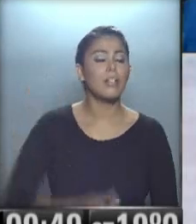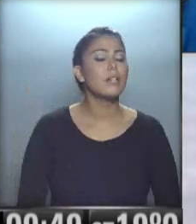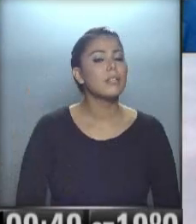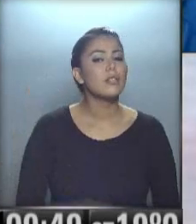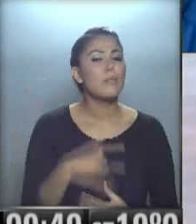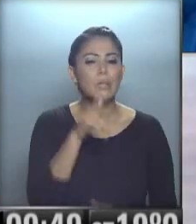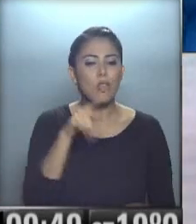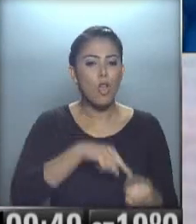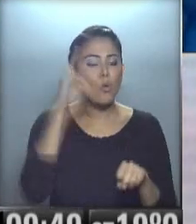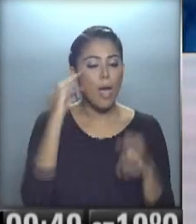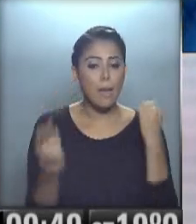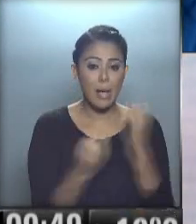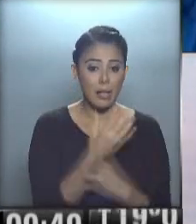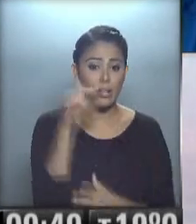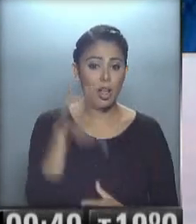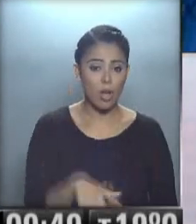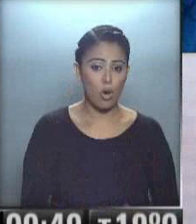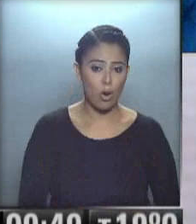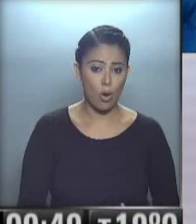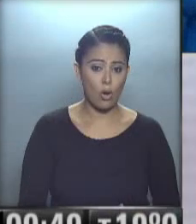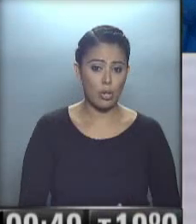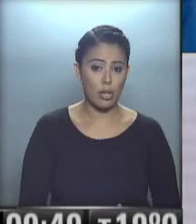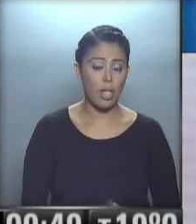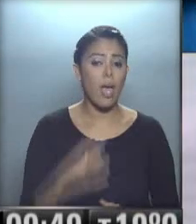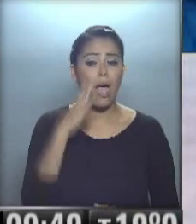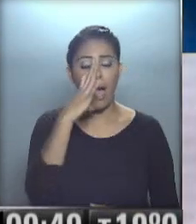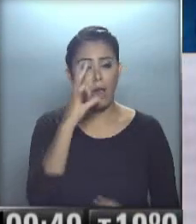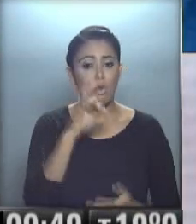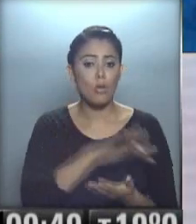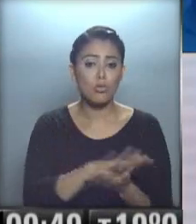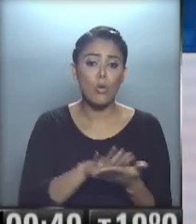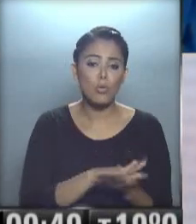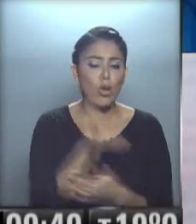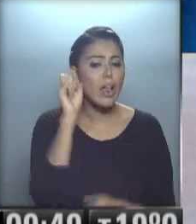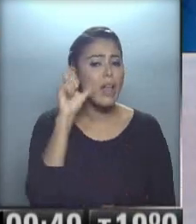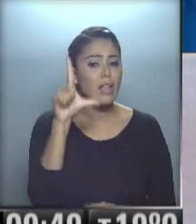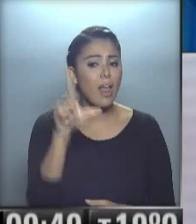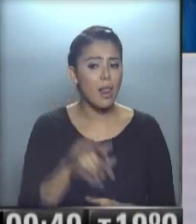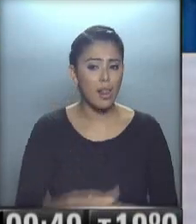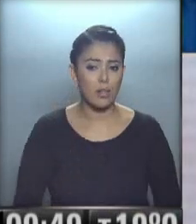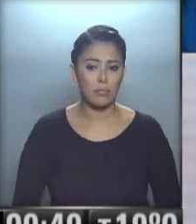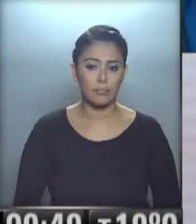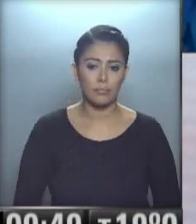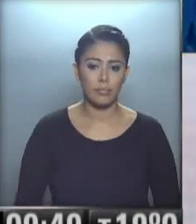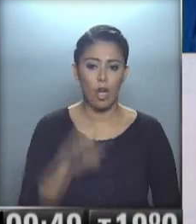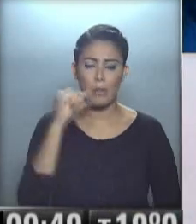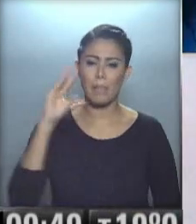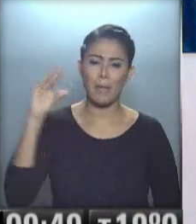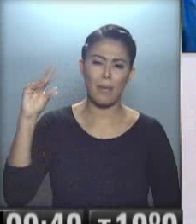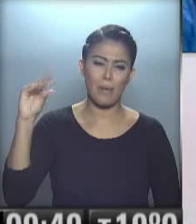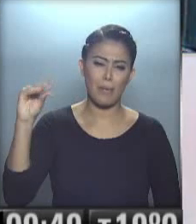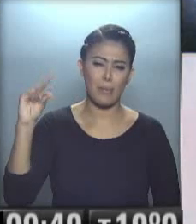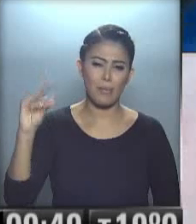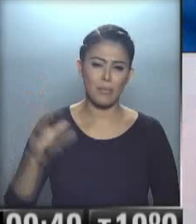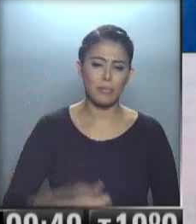Suponíamos que después de las 9 de la mañana de hoy iba a haber algún tipo de solución, Ariel. Necesitamos una ambulancia. Ayer, una